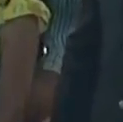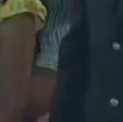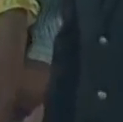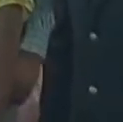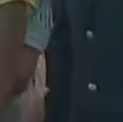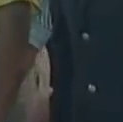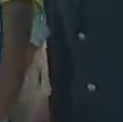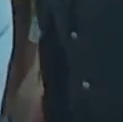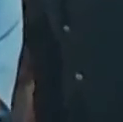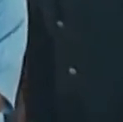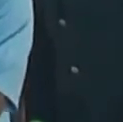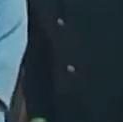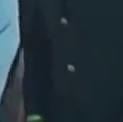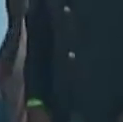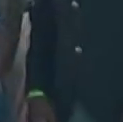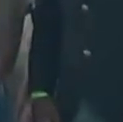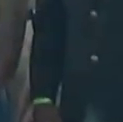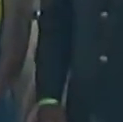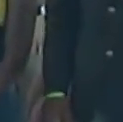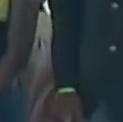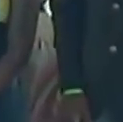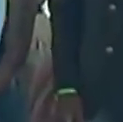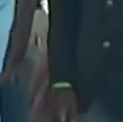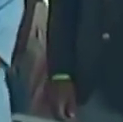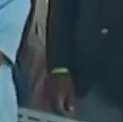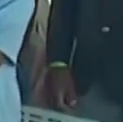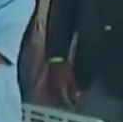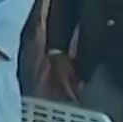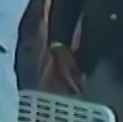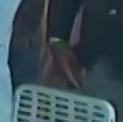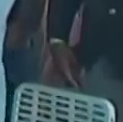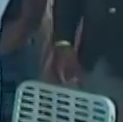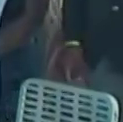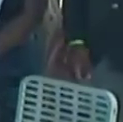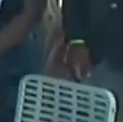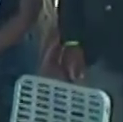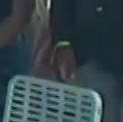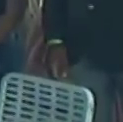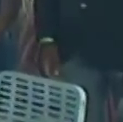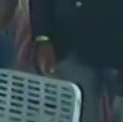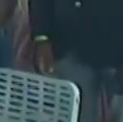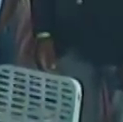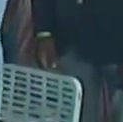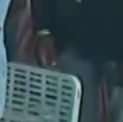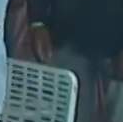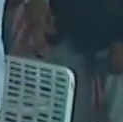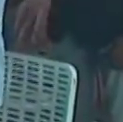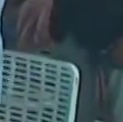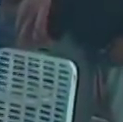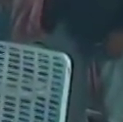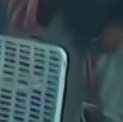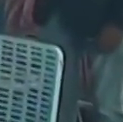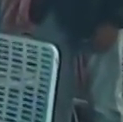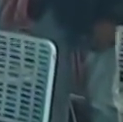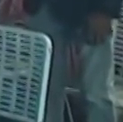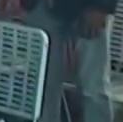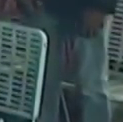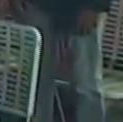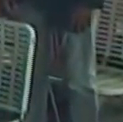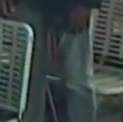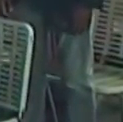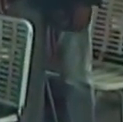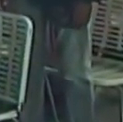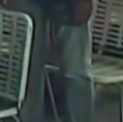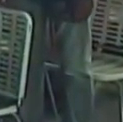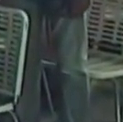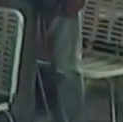Aquí estamos, orando y clamando a Dios por la paz de nuestra nación, dándole